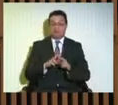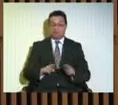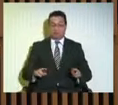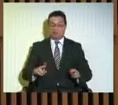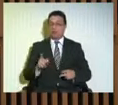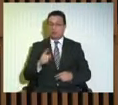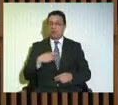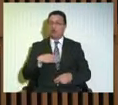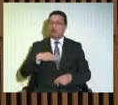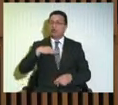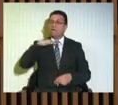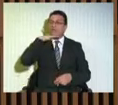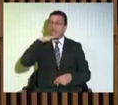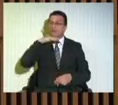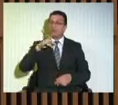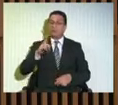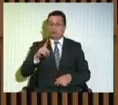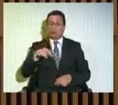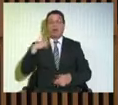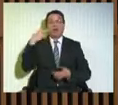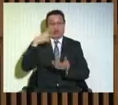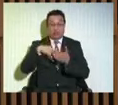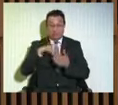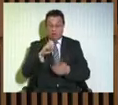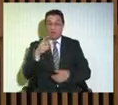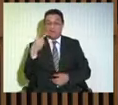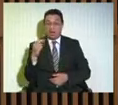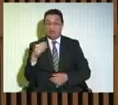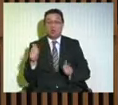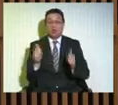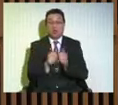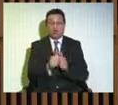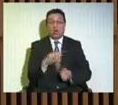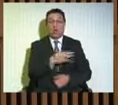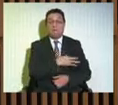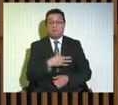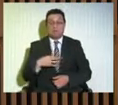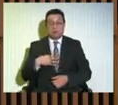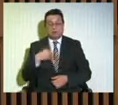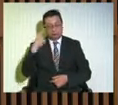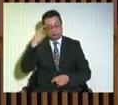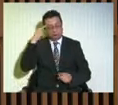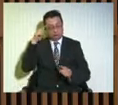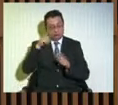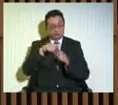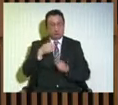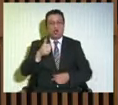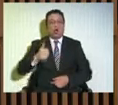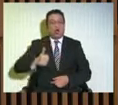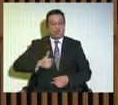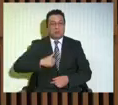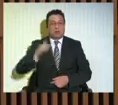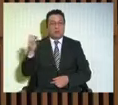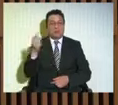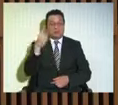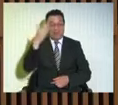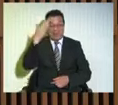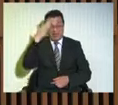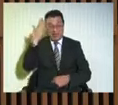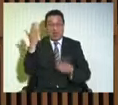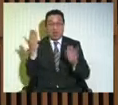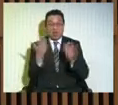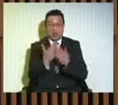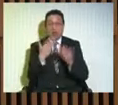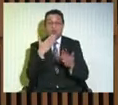parece suficiente, y para 2020 con la ministra hemos tomado el compromiso que el primer día de clase, cuando